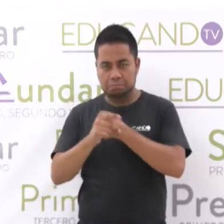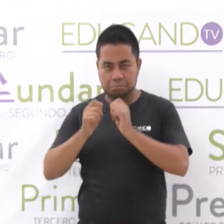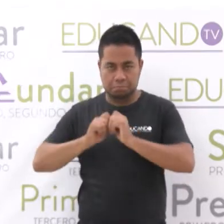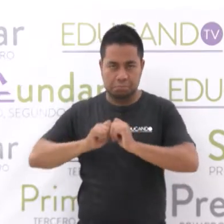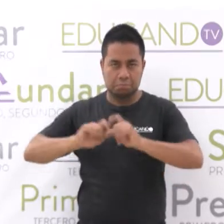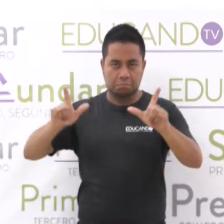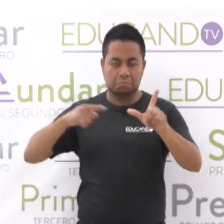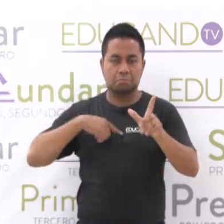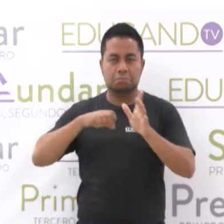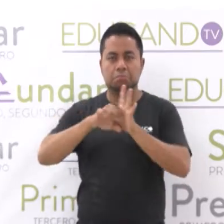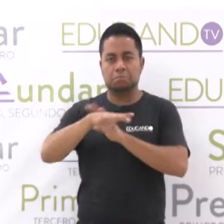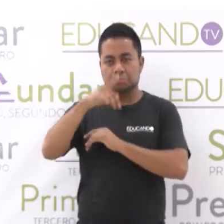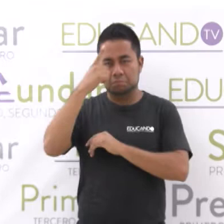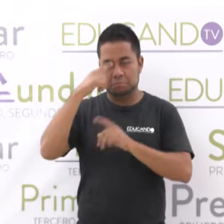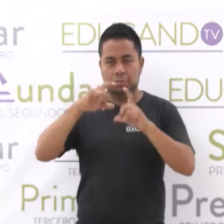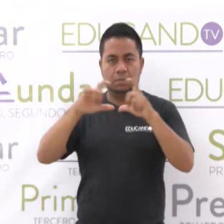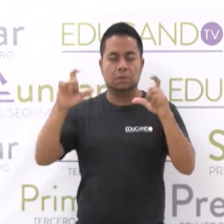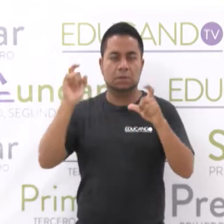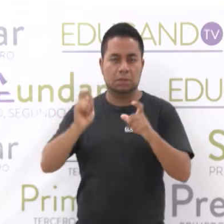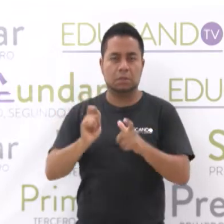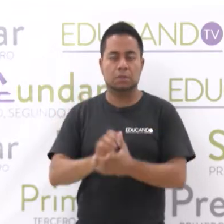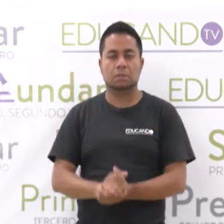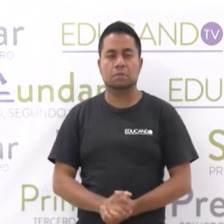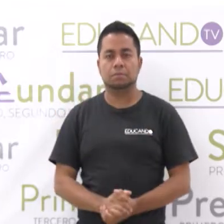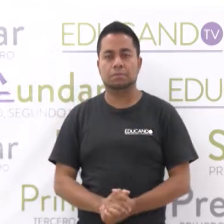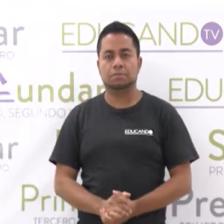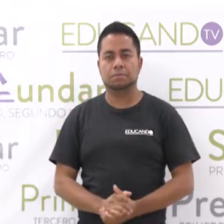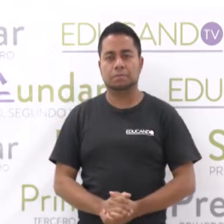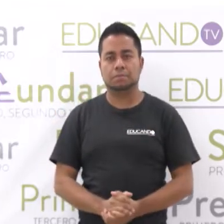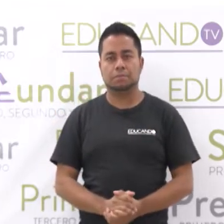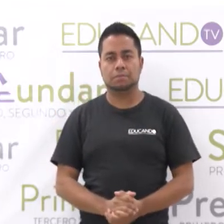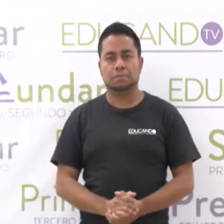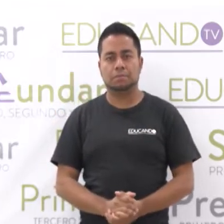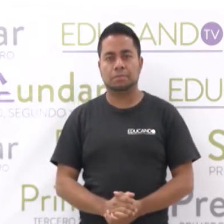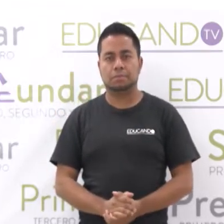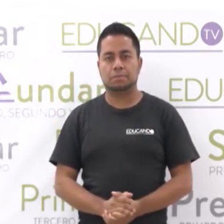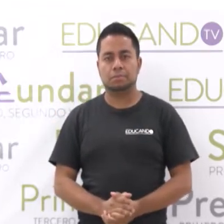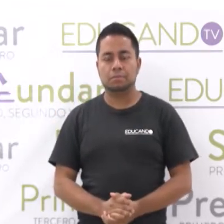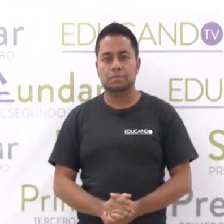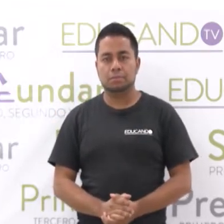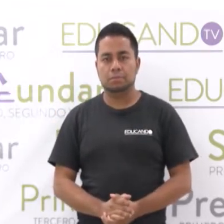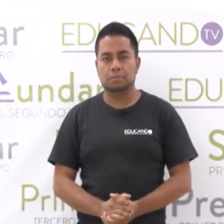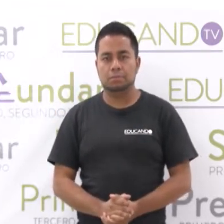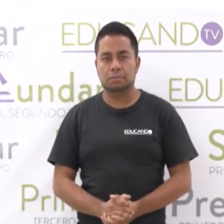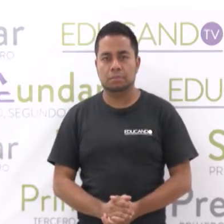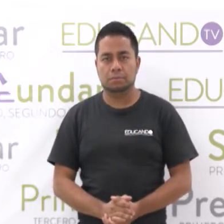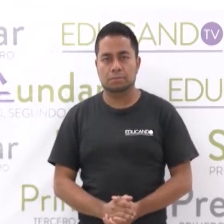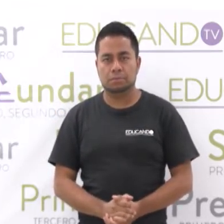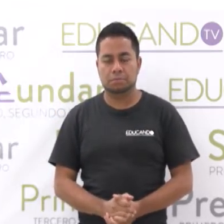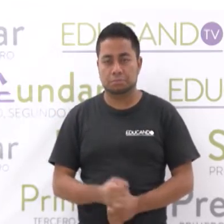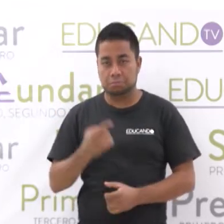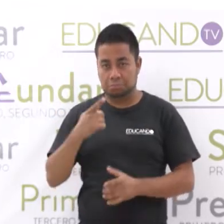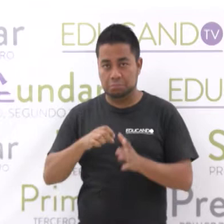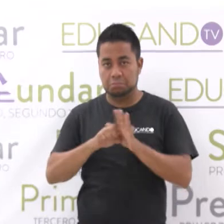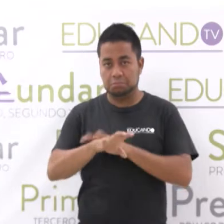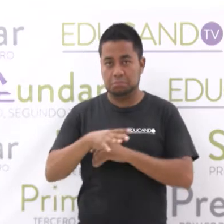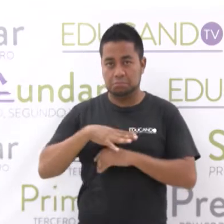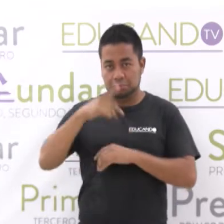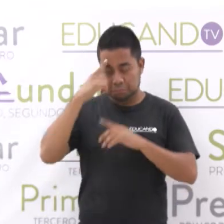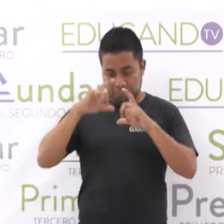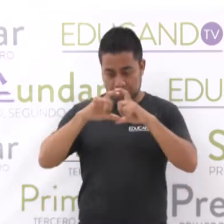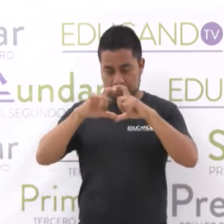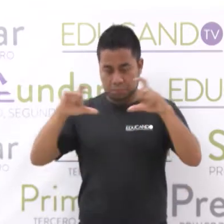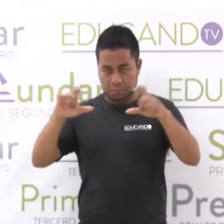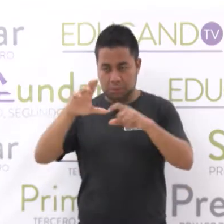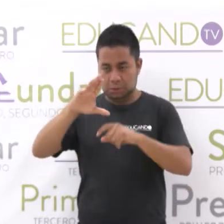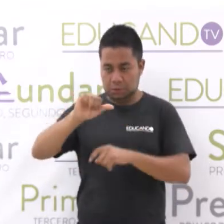inglés y se llama Vitruvius, Writing the Body of Architecture, o sea,